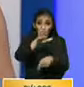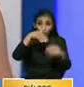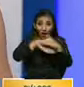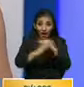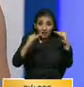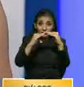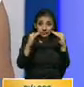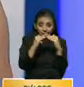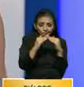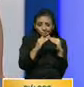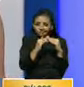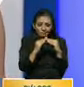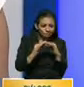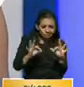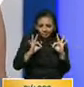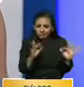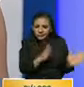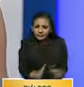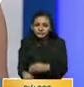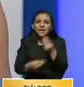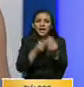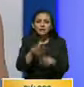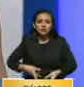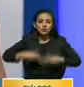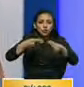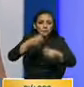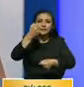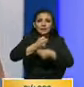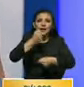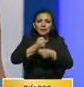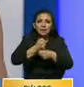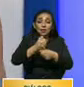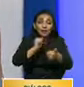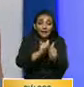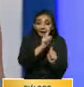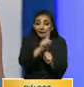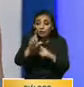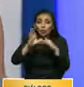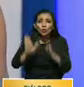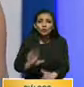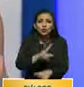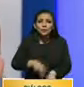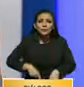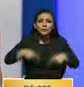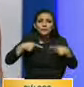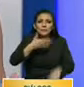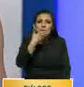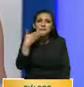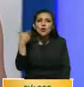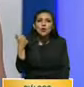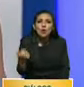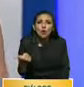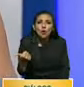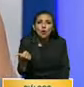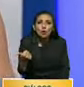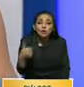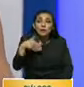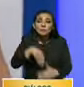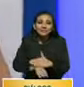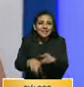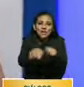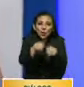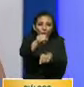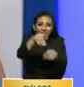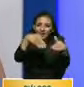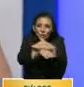dos objetivos fundamentales, generar empleo y mejorarle la vida a cada uno de los ecuatorianos. Y poner en orden la casa es